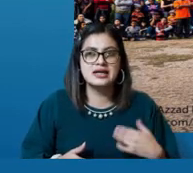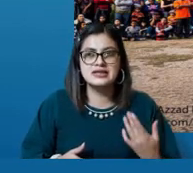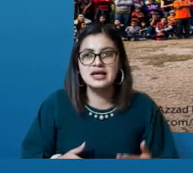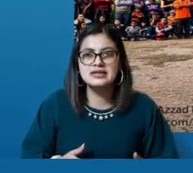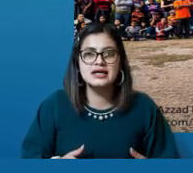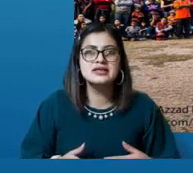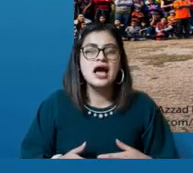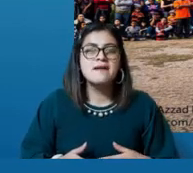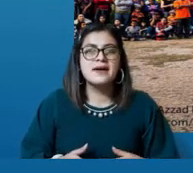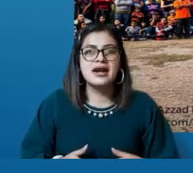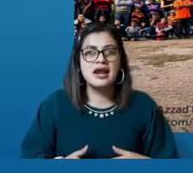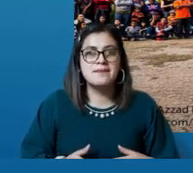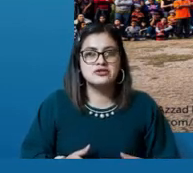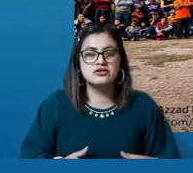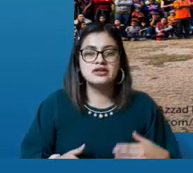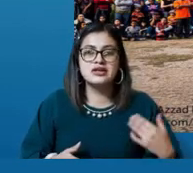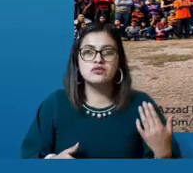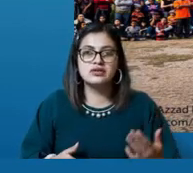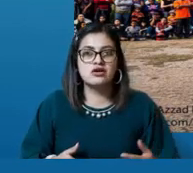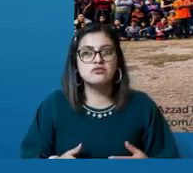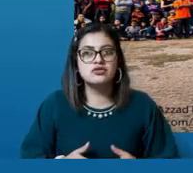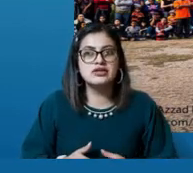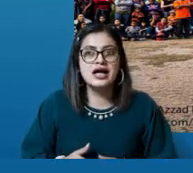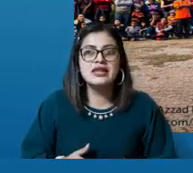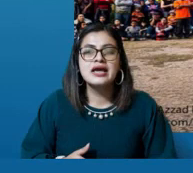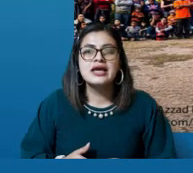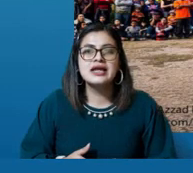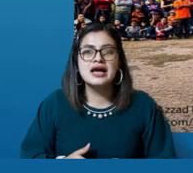creencias, leyendas para las personas de una